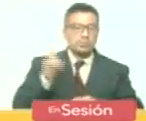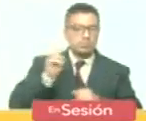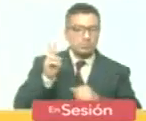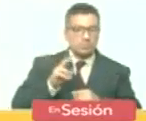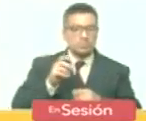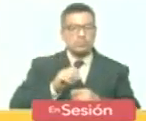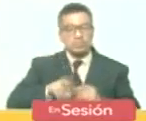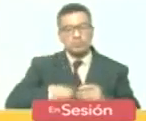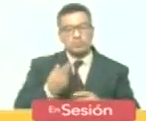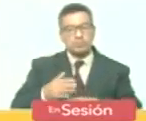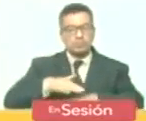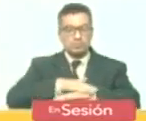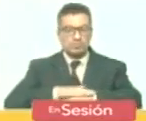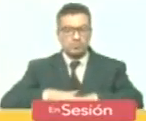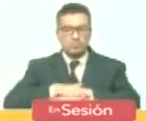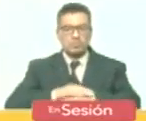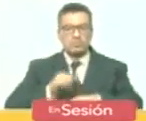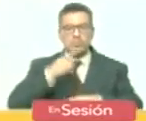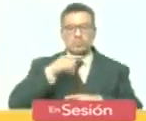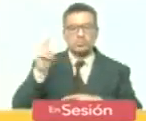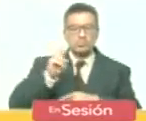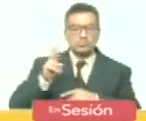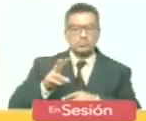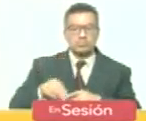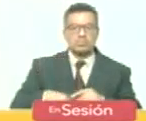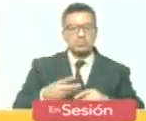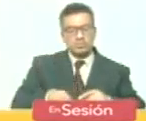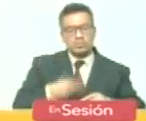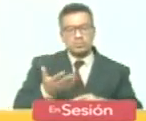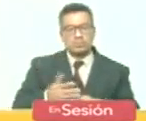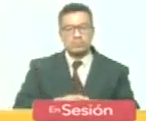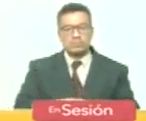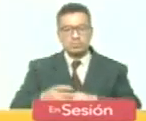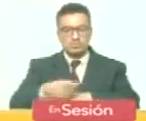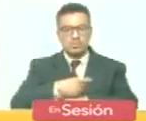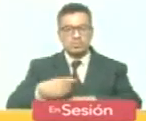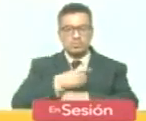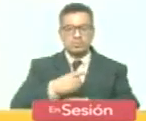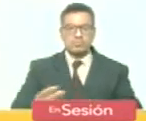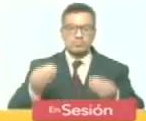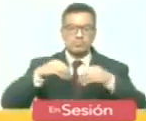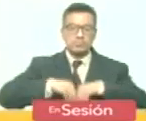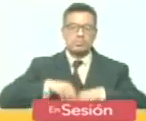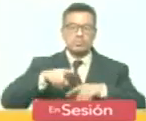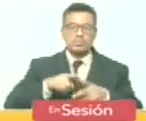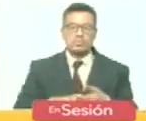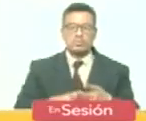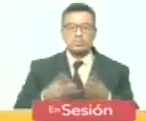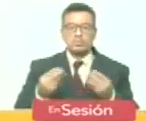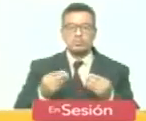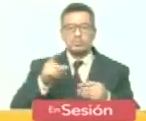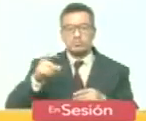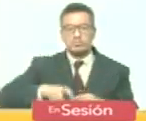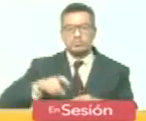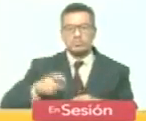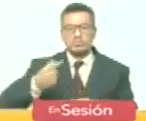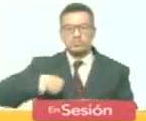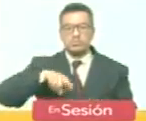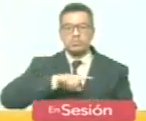que es capaz de perdonar, la parte de la Venezuela que es capaz de buscar la reconciliación que tanto necesitamos